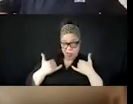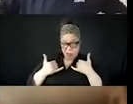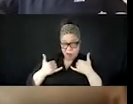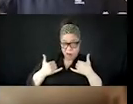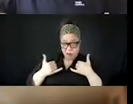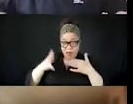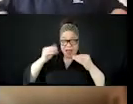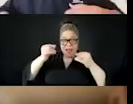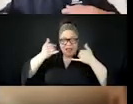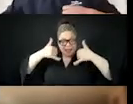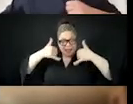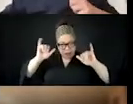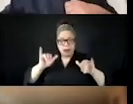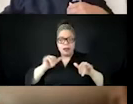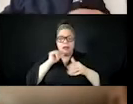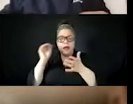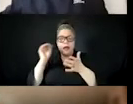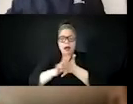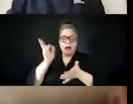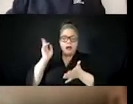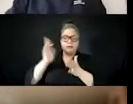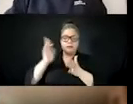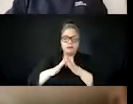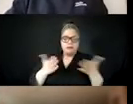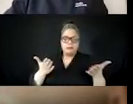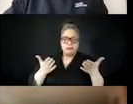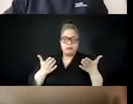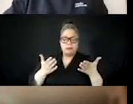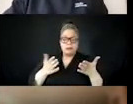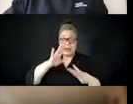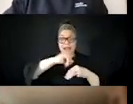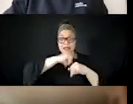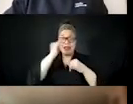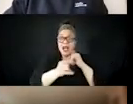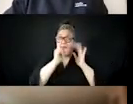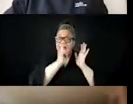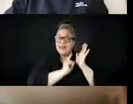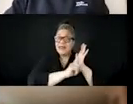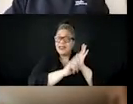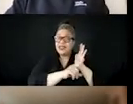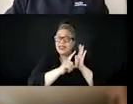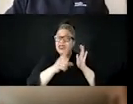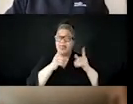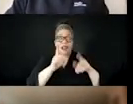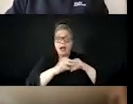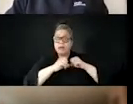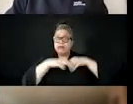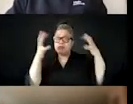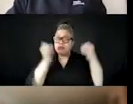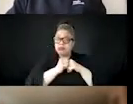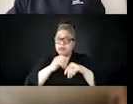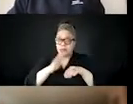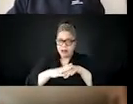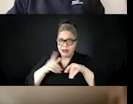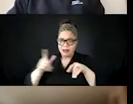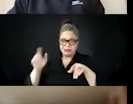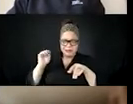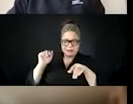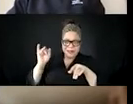última investigación de rechazo la exposición en el mail